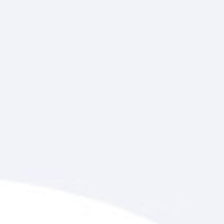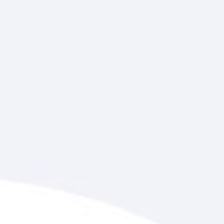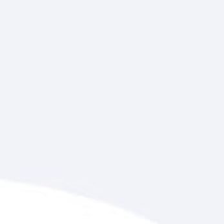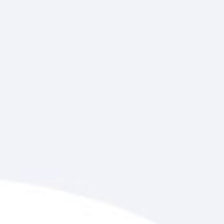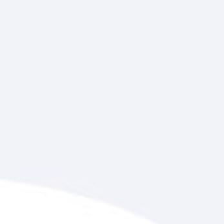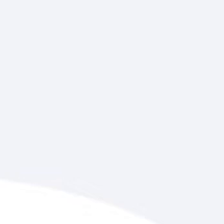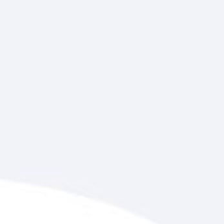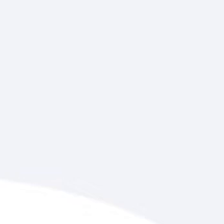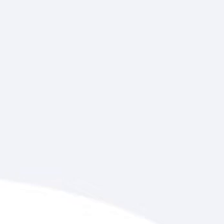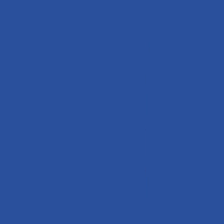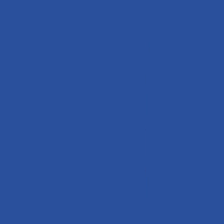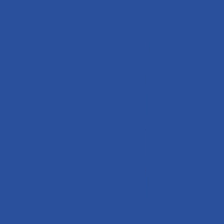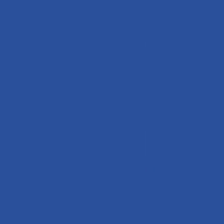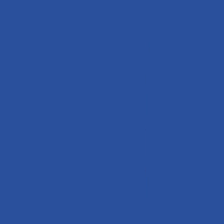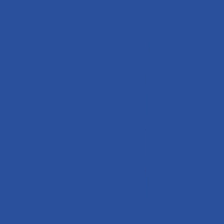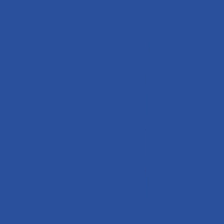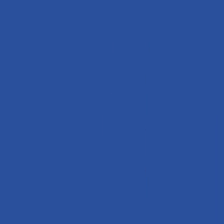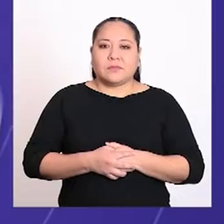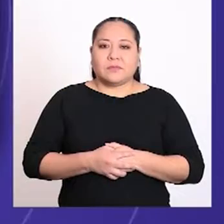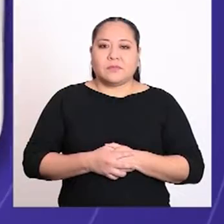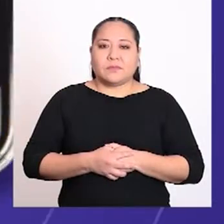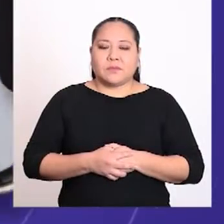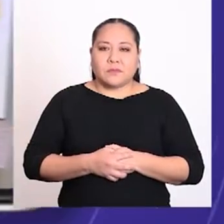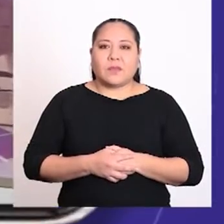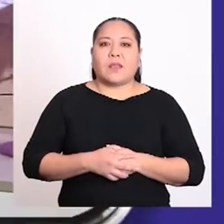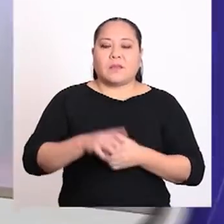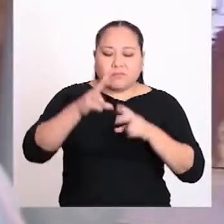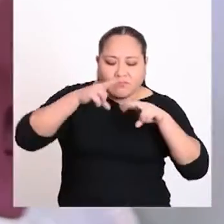Tercer y cuarto grado de secundaria.